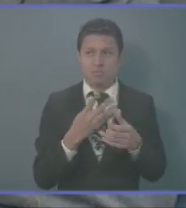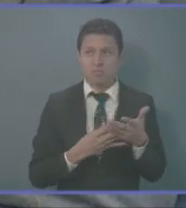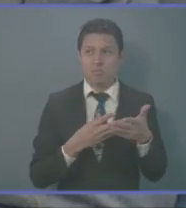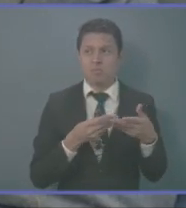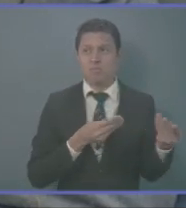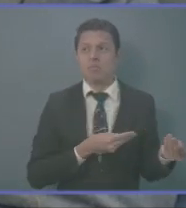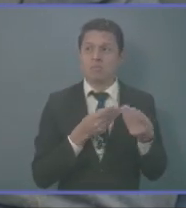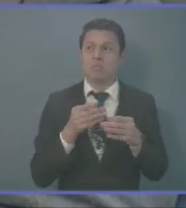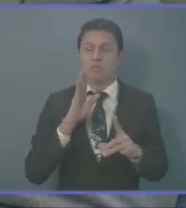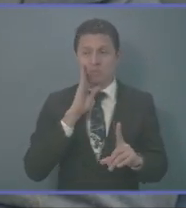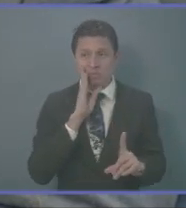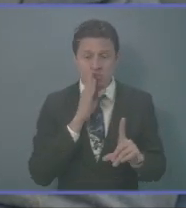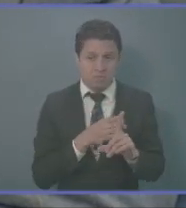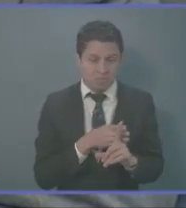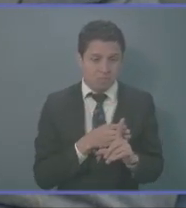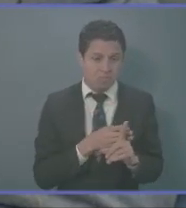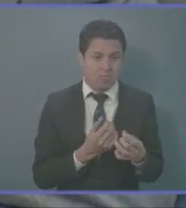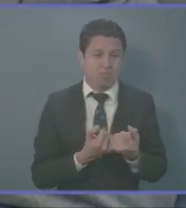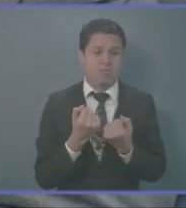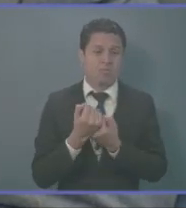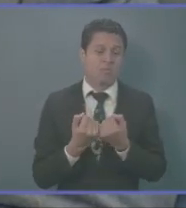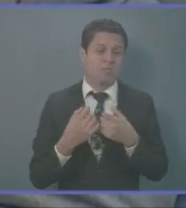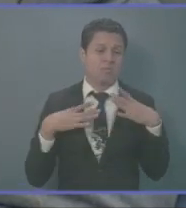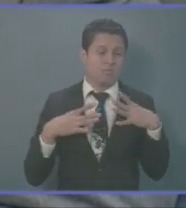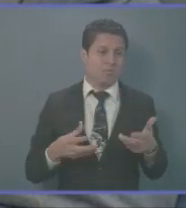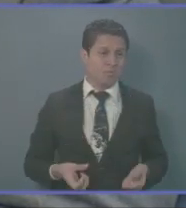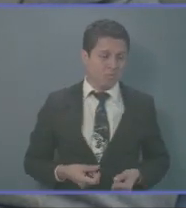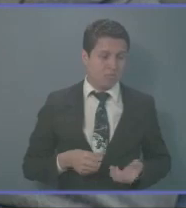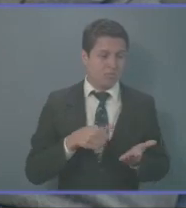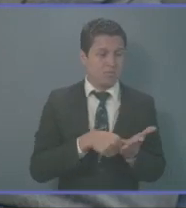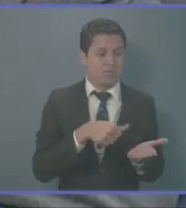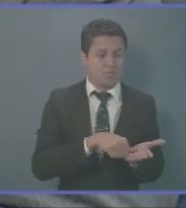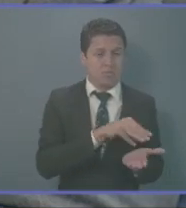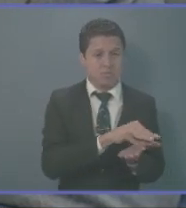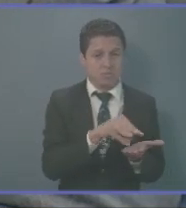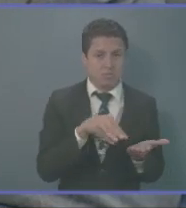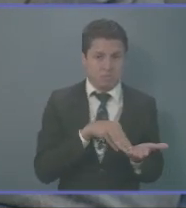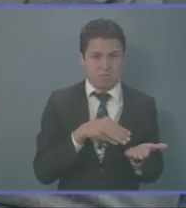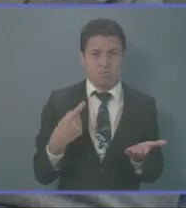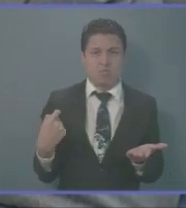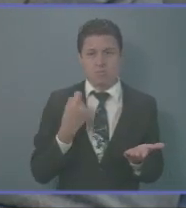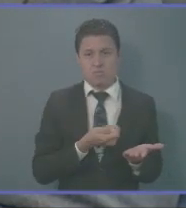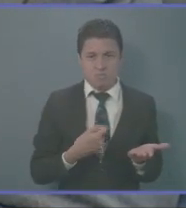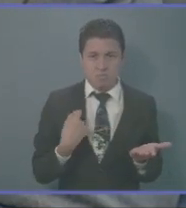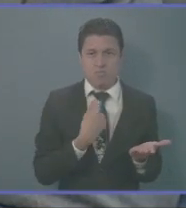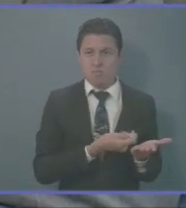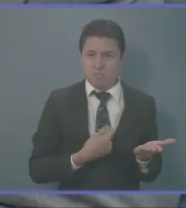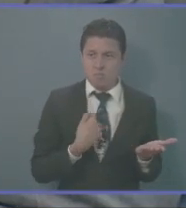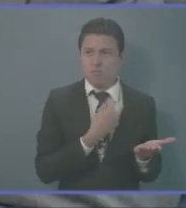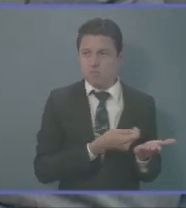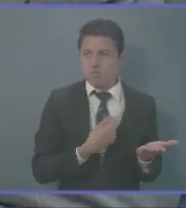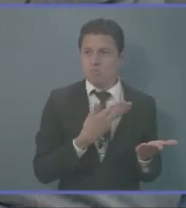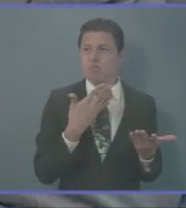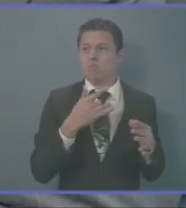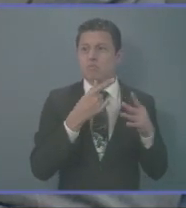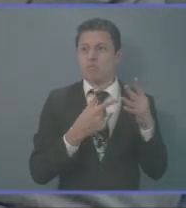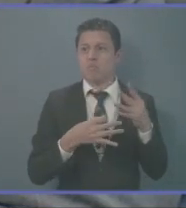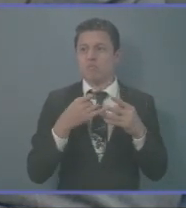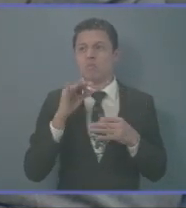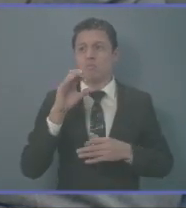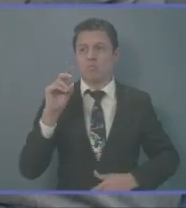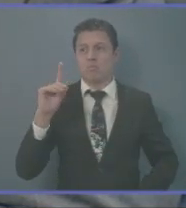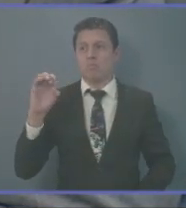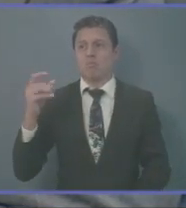de forma directa a los gobiernos municipales de conformidad a los criterios establecidos en la ley